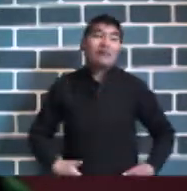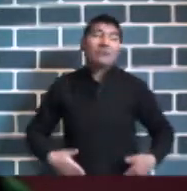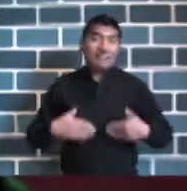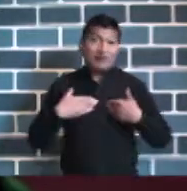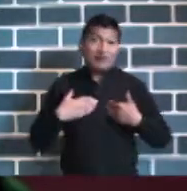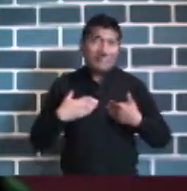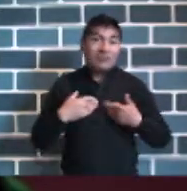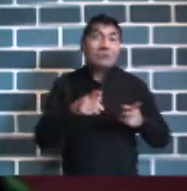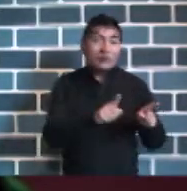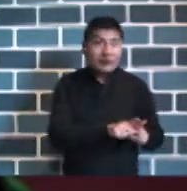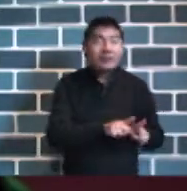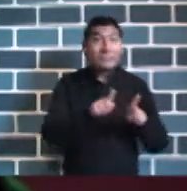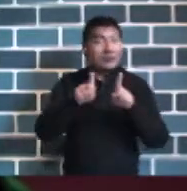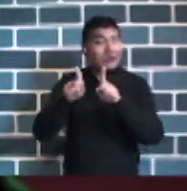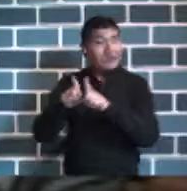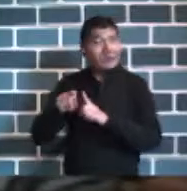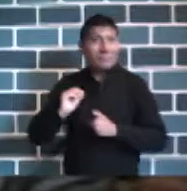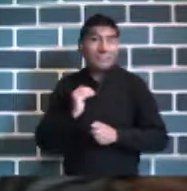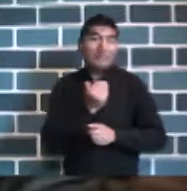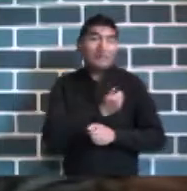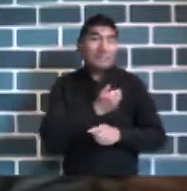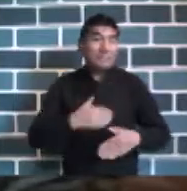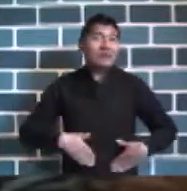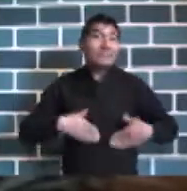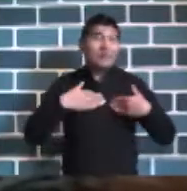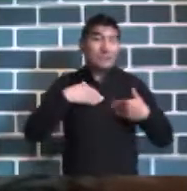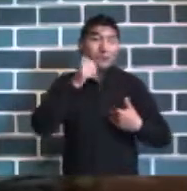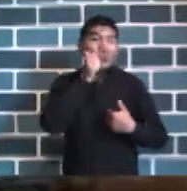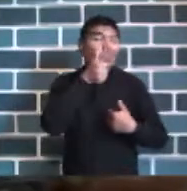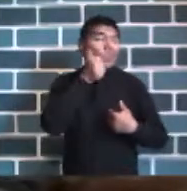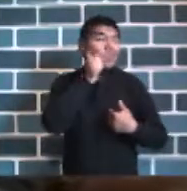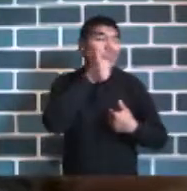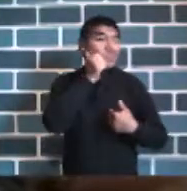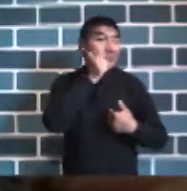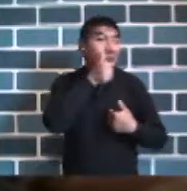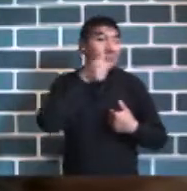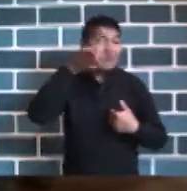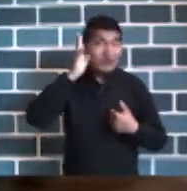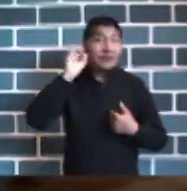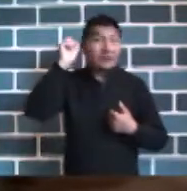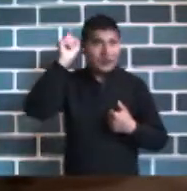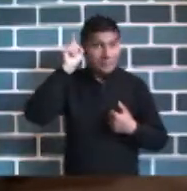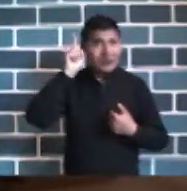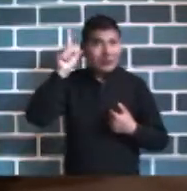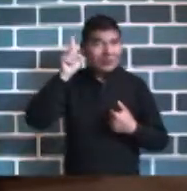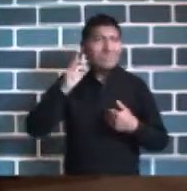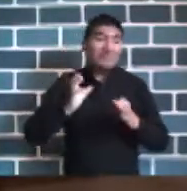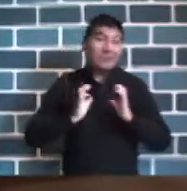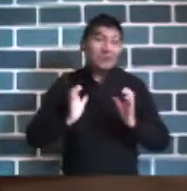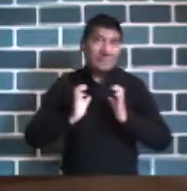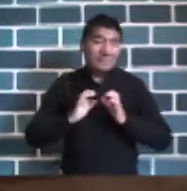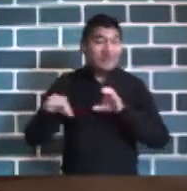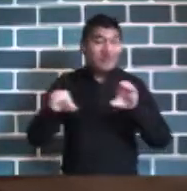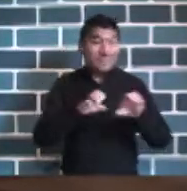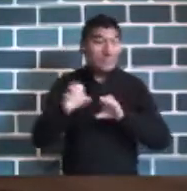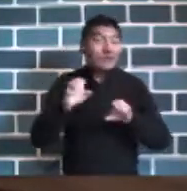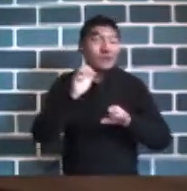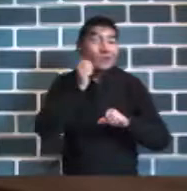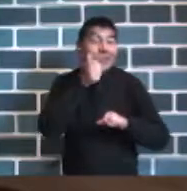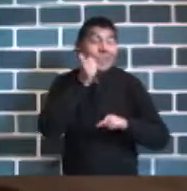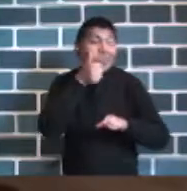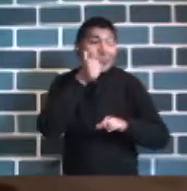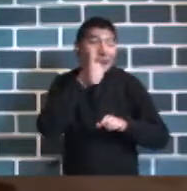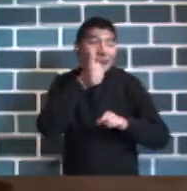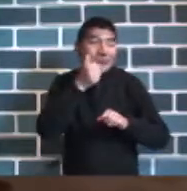sino también en nuestro cotidiano vivir es dios capaz de hacer de lo cotidiano